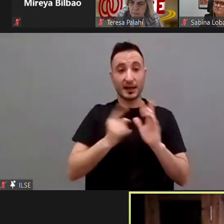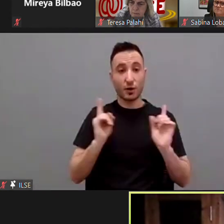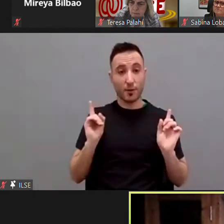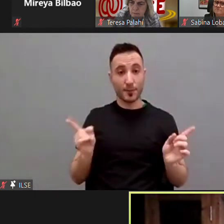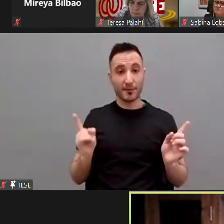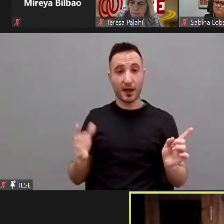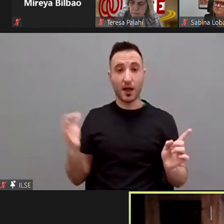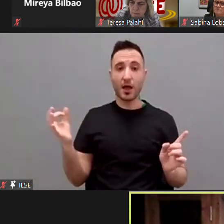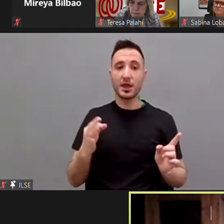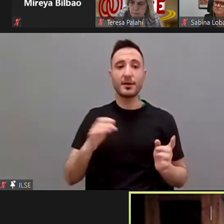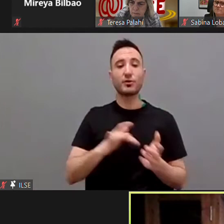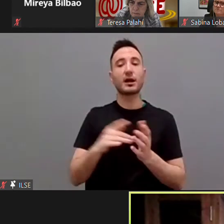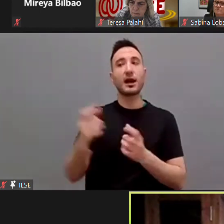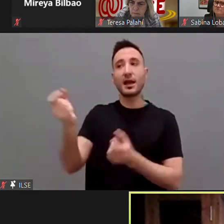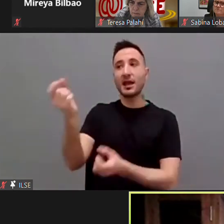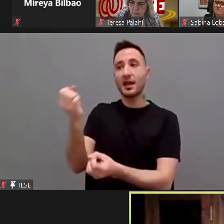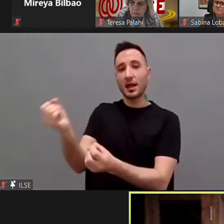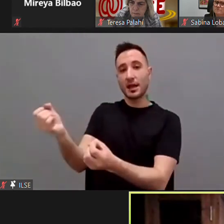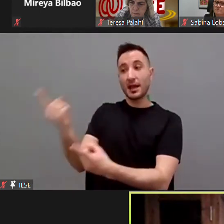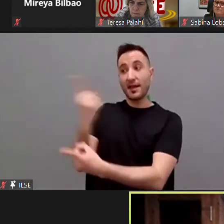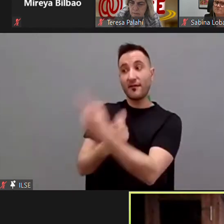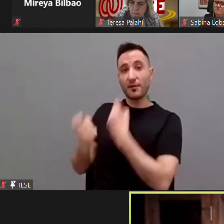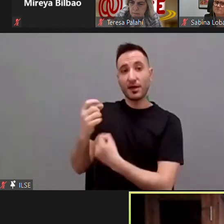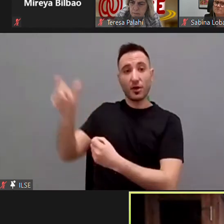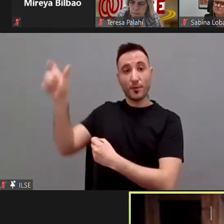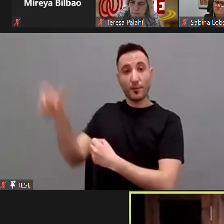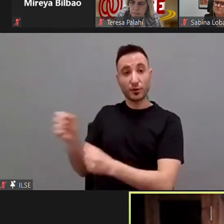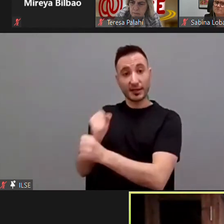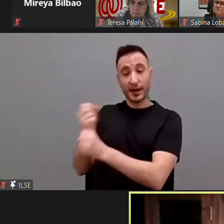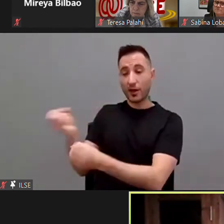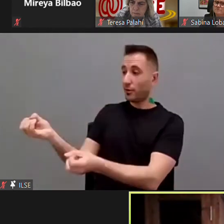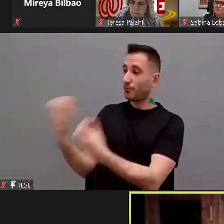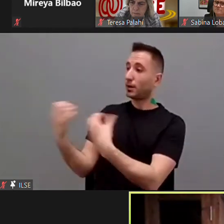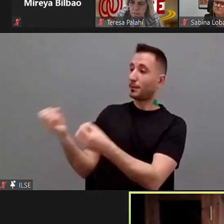con la información que suministra el trabajador.